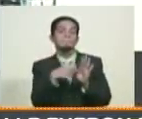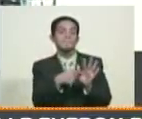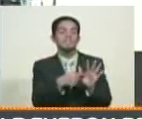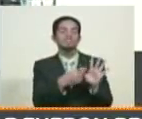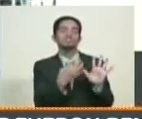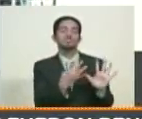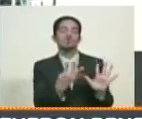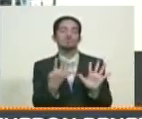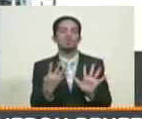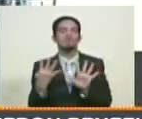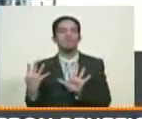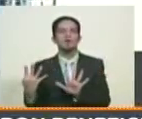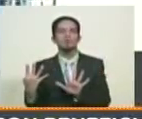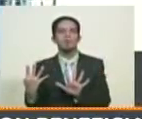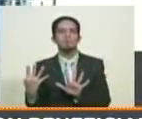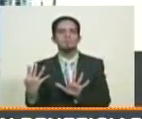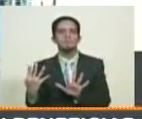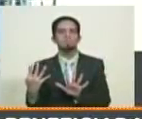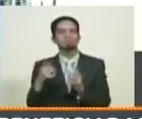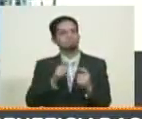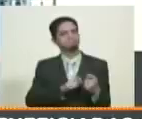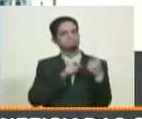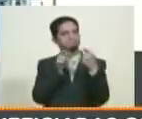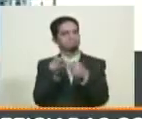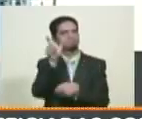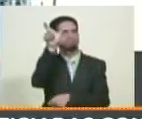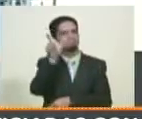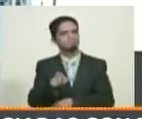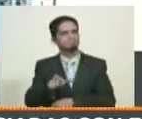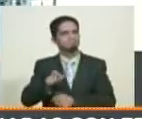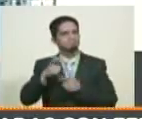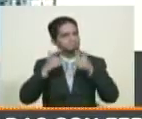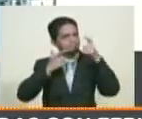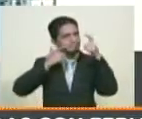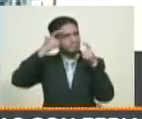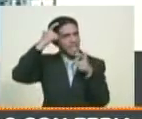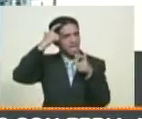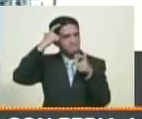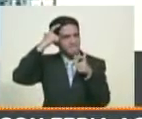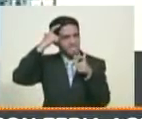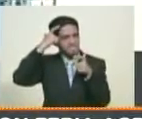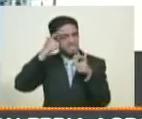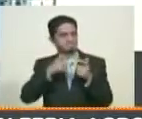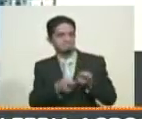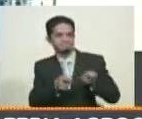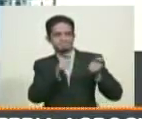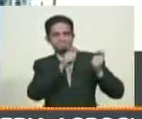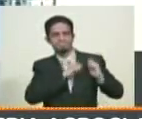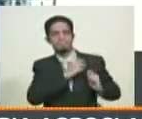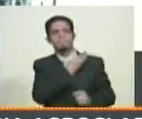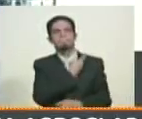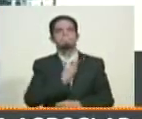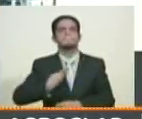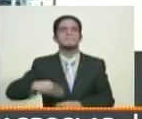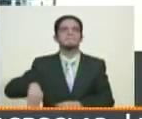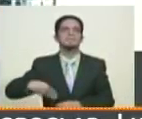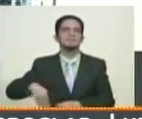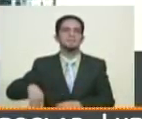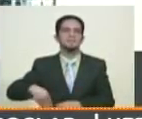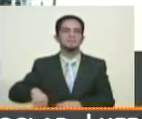1999, cuando el ciudadano presidente de la República, Hugo Chávez, asumió la primera